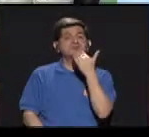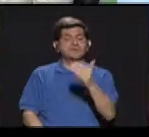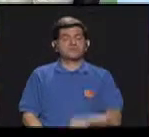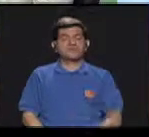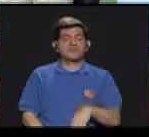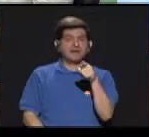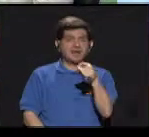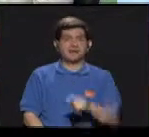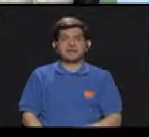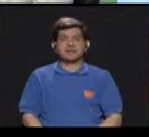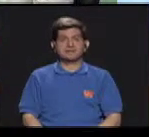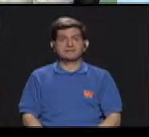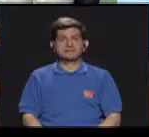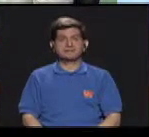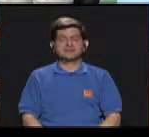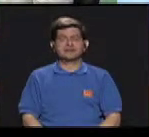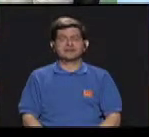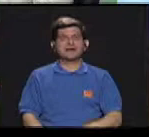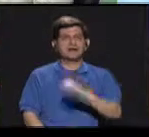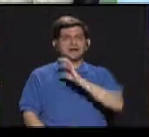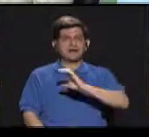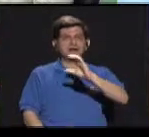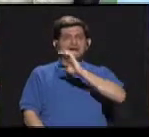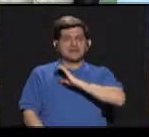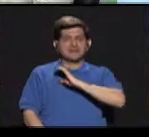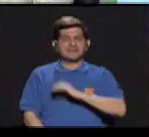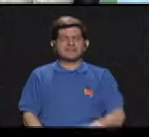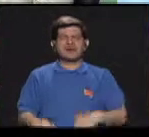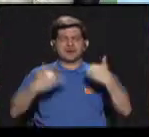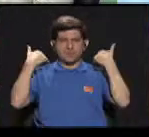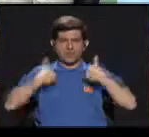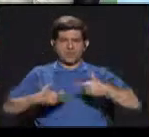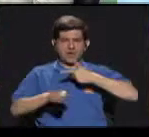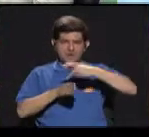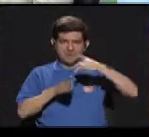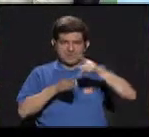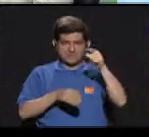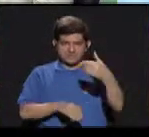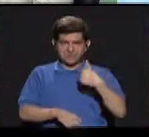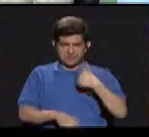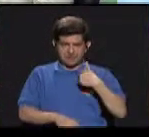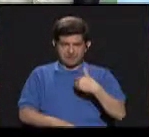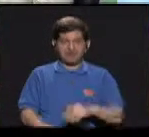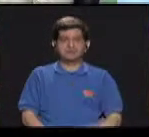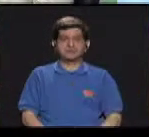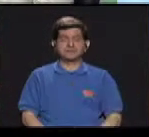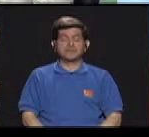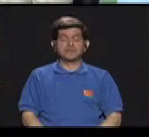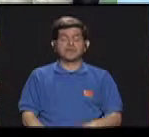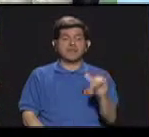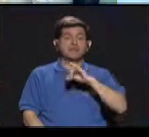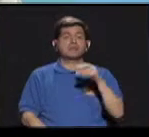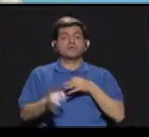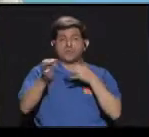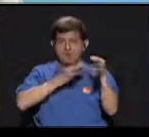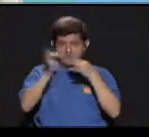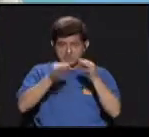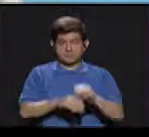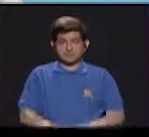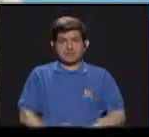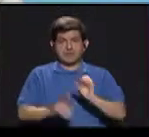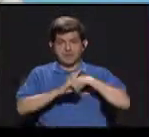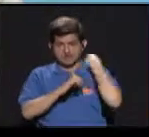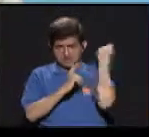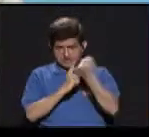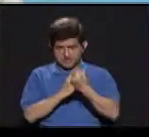ese homenaje, esa calidad humana y profesional que él heredó a los profesionales. Sí. Cuentan también cómo